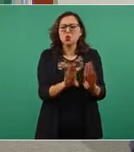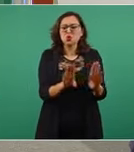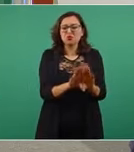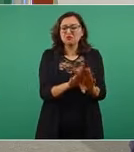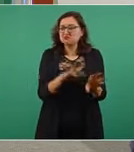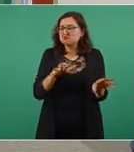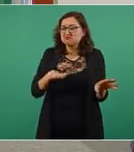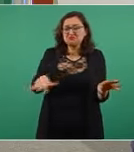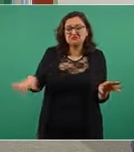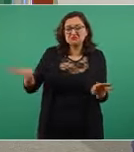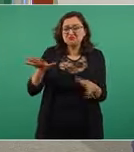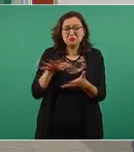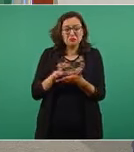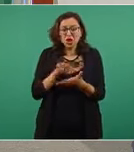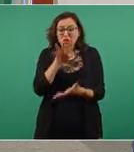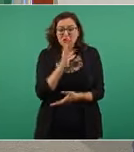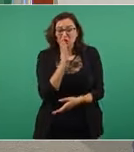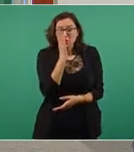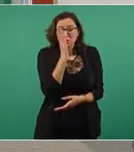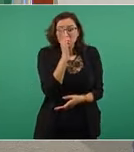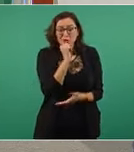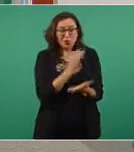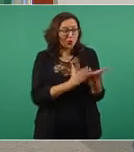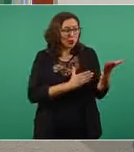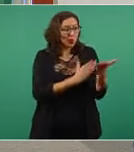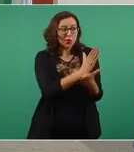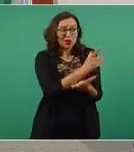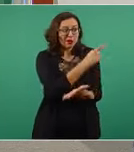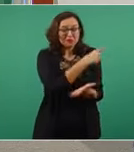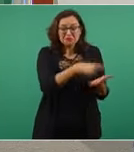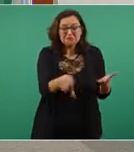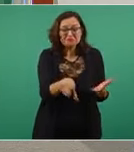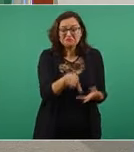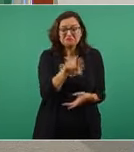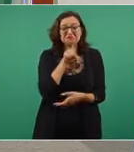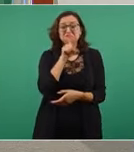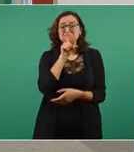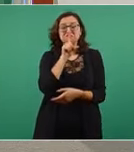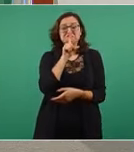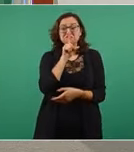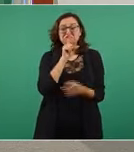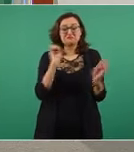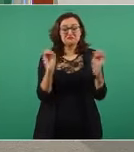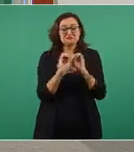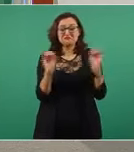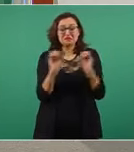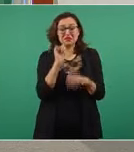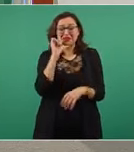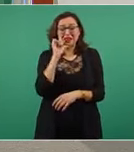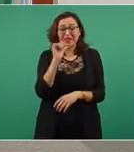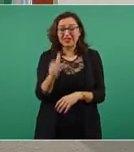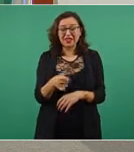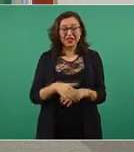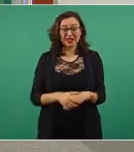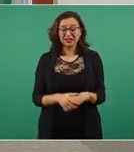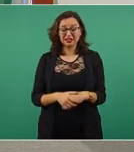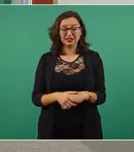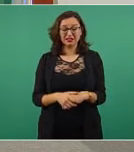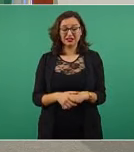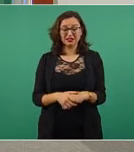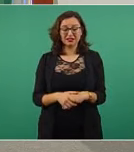en que la mayoría de la gente no puede procurarse ningunas comodidades?